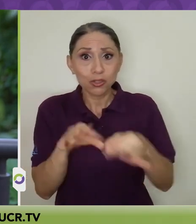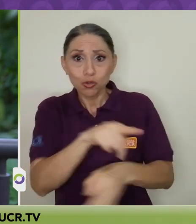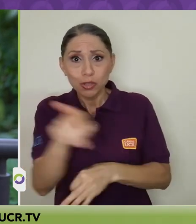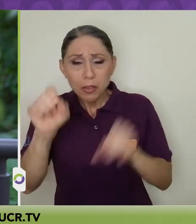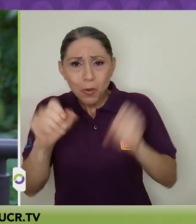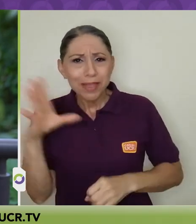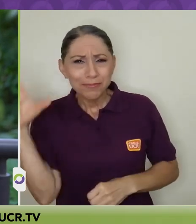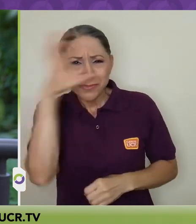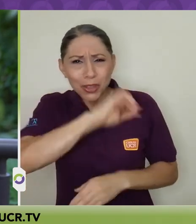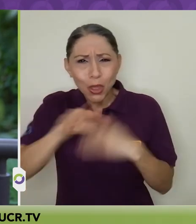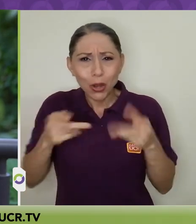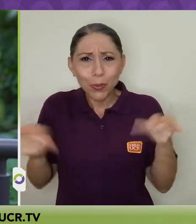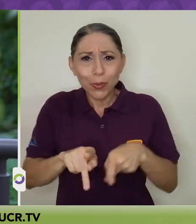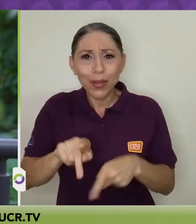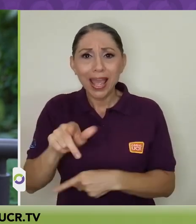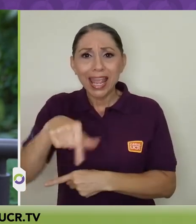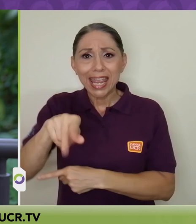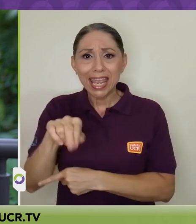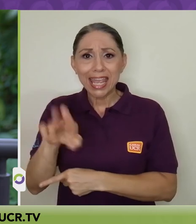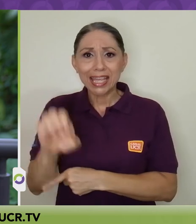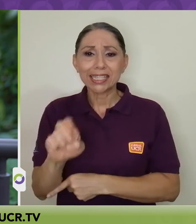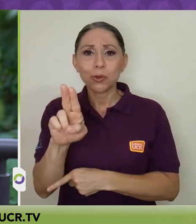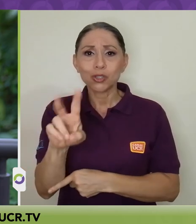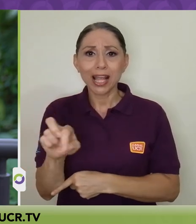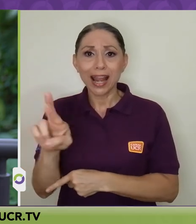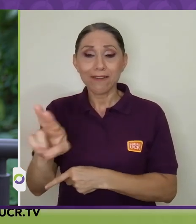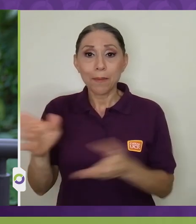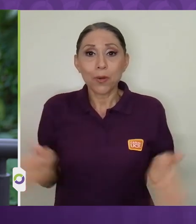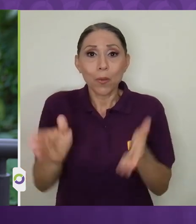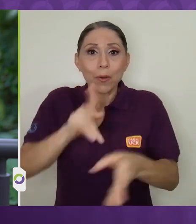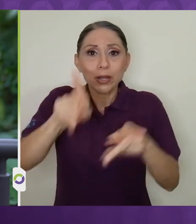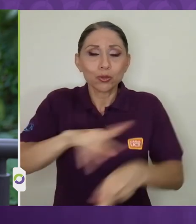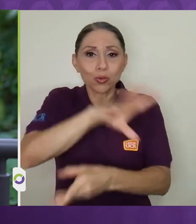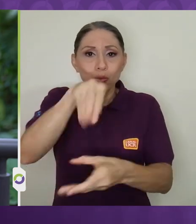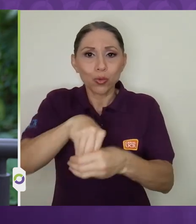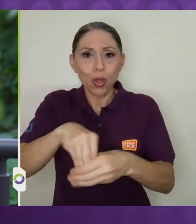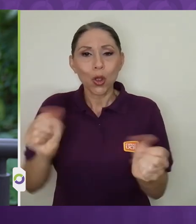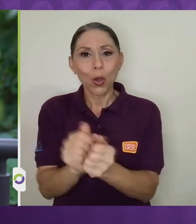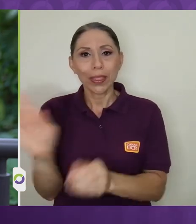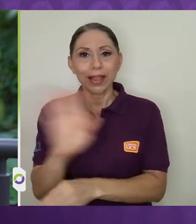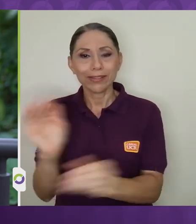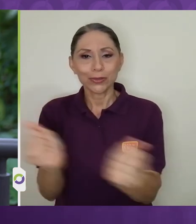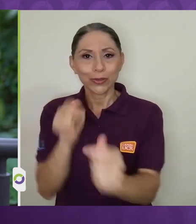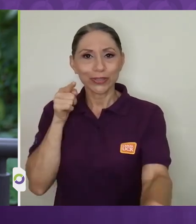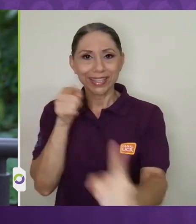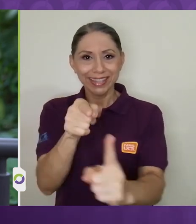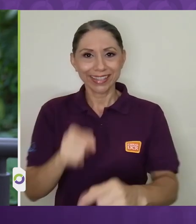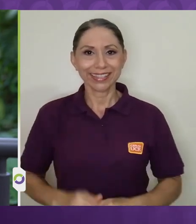enterarse de todos los detalles. En 15UCR promovemos la inclusión haciendo televisión con sentido.